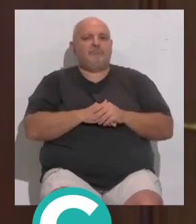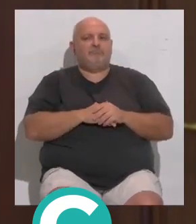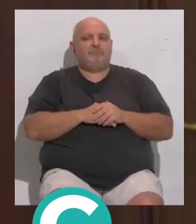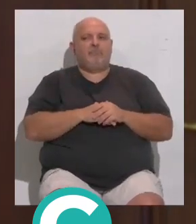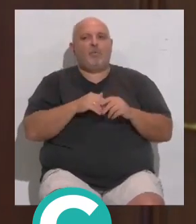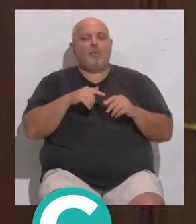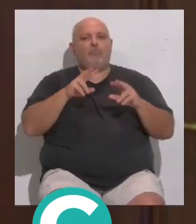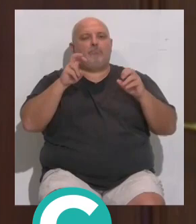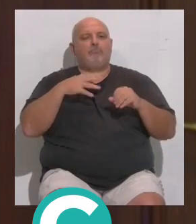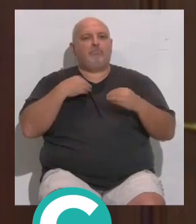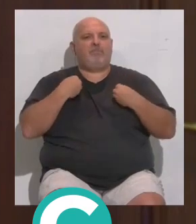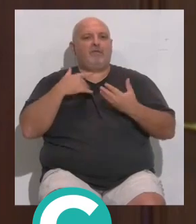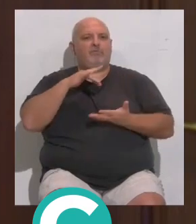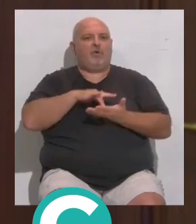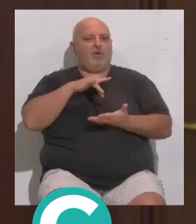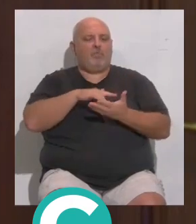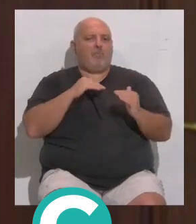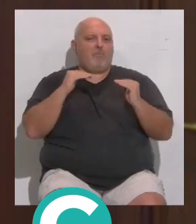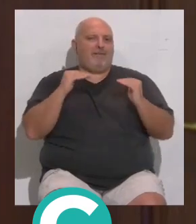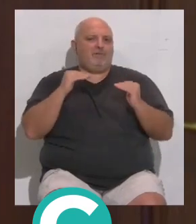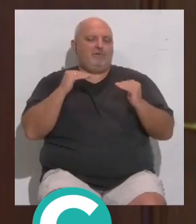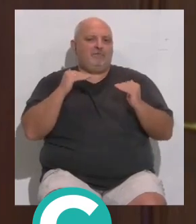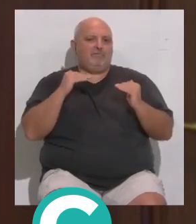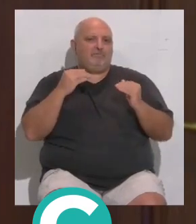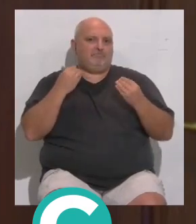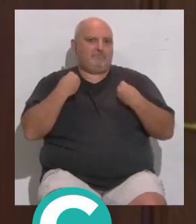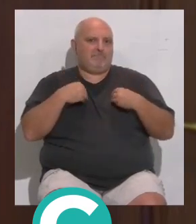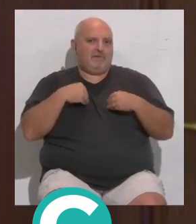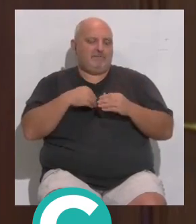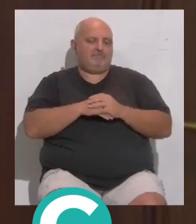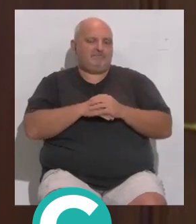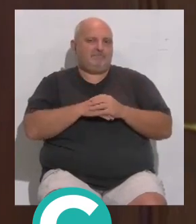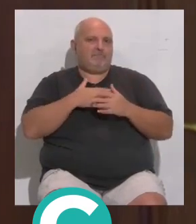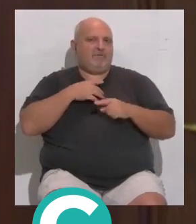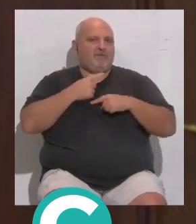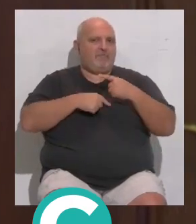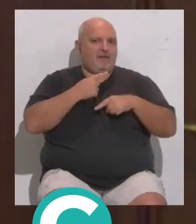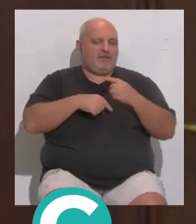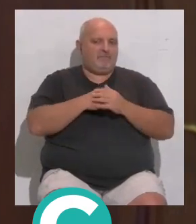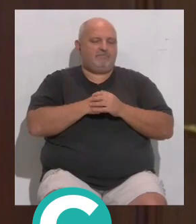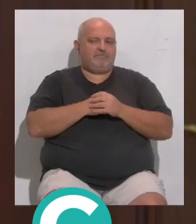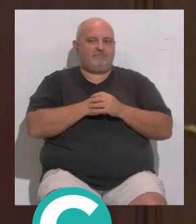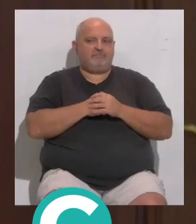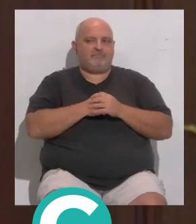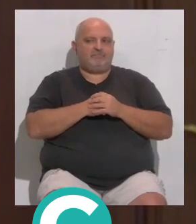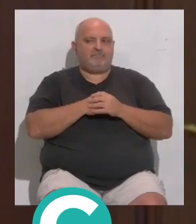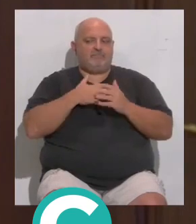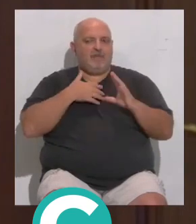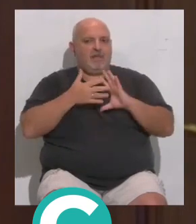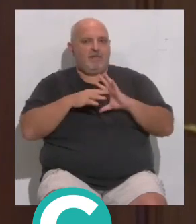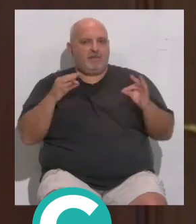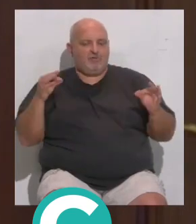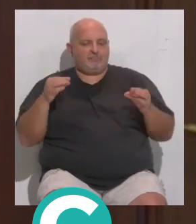un acontecimiento en mi vida que ha marcado muchos momentos de la misma, con mi familia, con mis